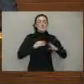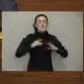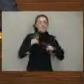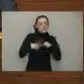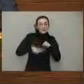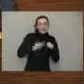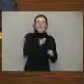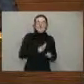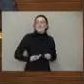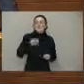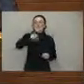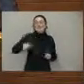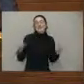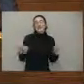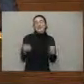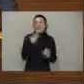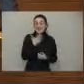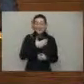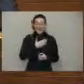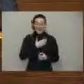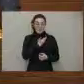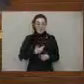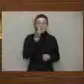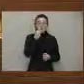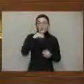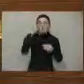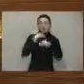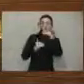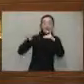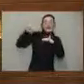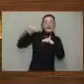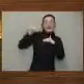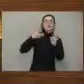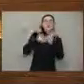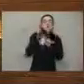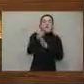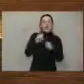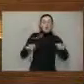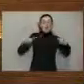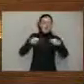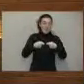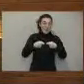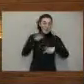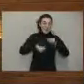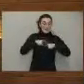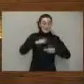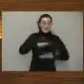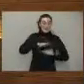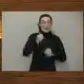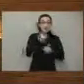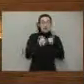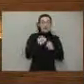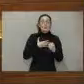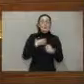persona. De ahí que si el patrimonio es lo suficientemente elevado, sucede que el copago calculado en base a la capacidad económica puede ser mayor